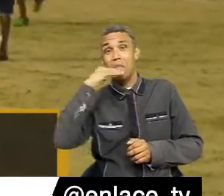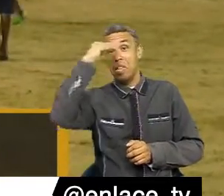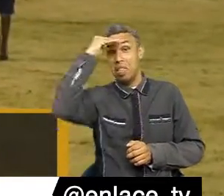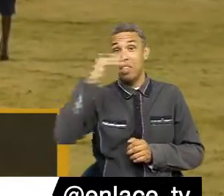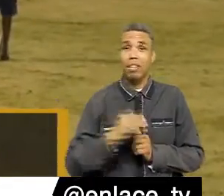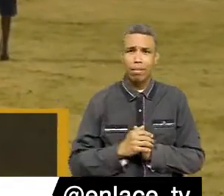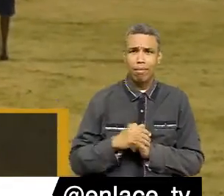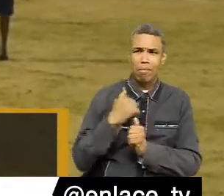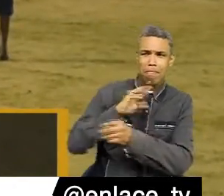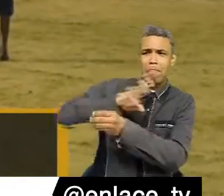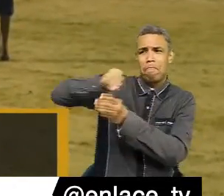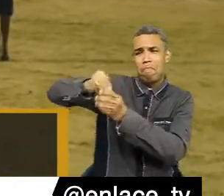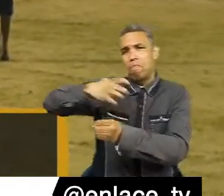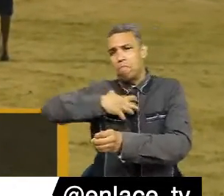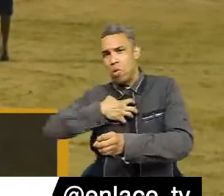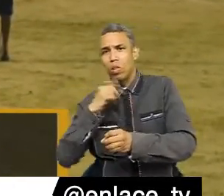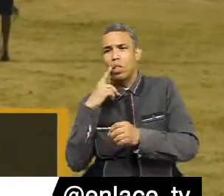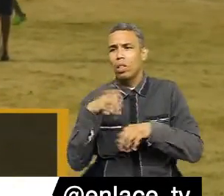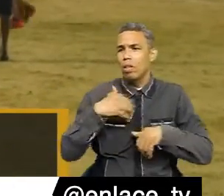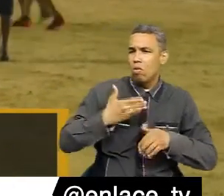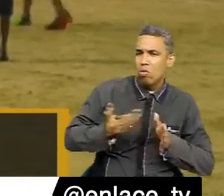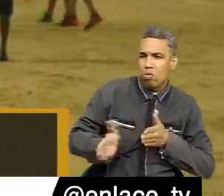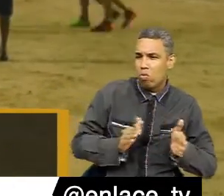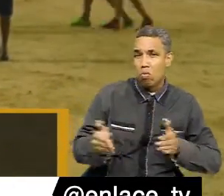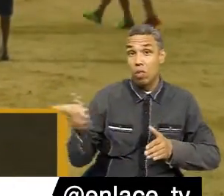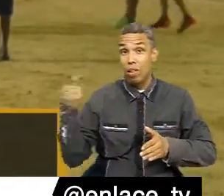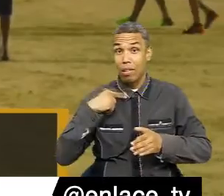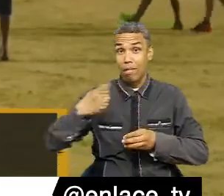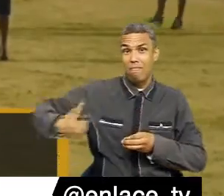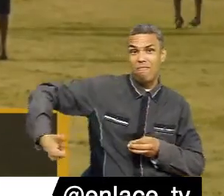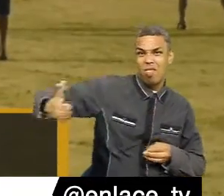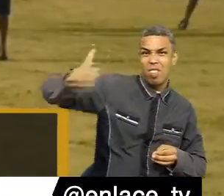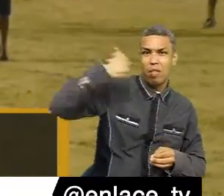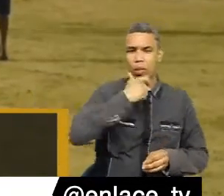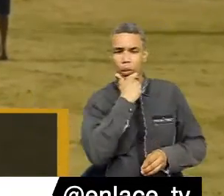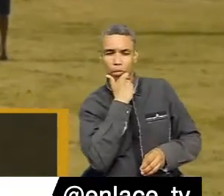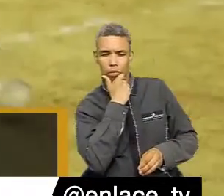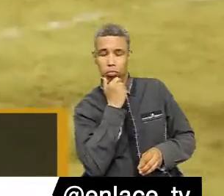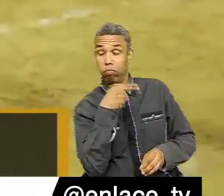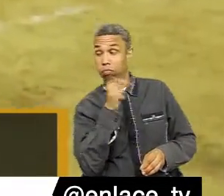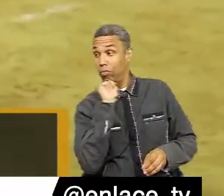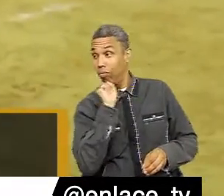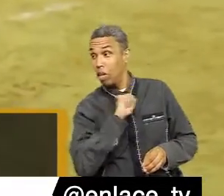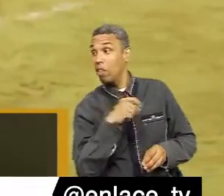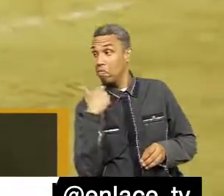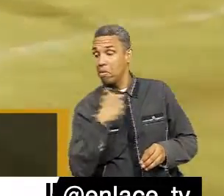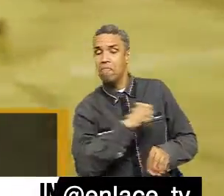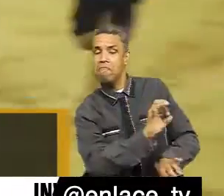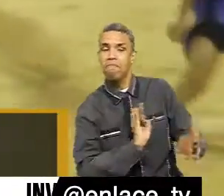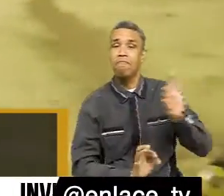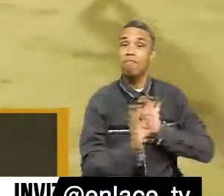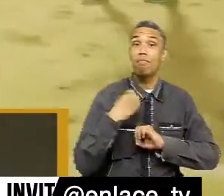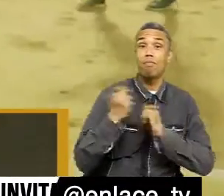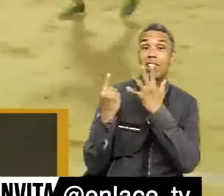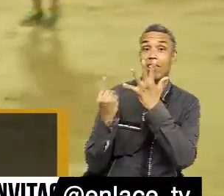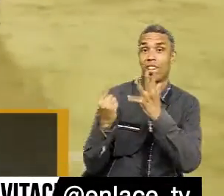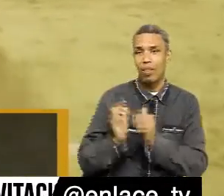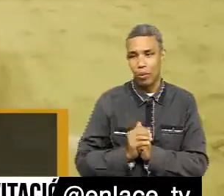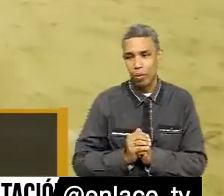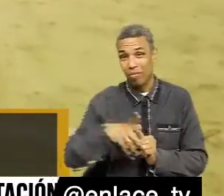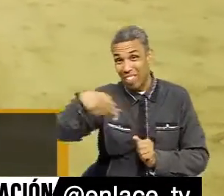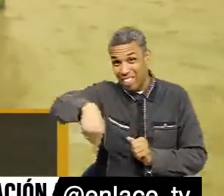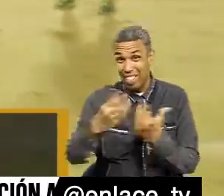muy buenos vistos. Con el favor de Dios, las cosas se dicen de que hay 2 jugadores con buen futuro